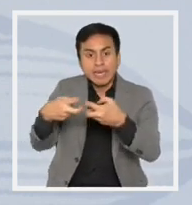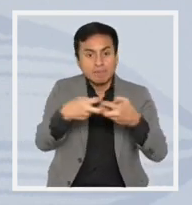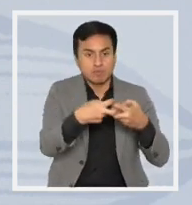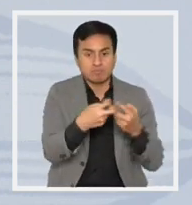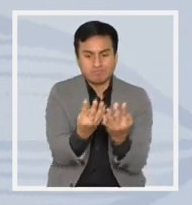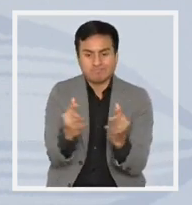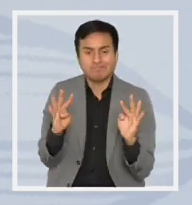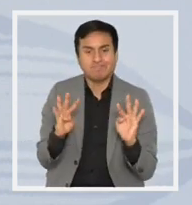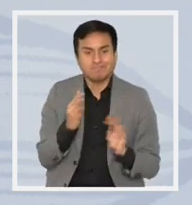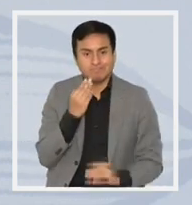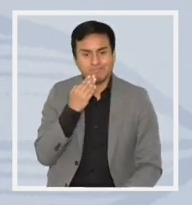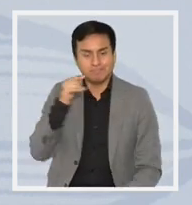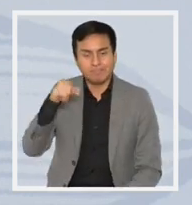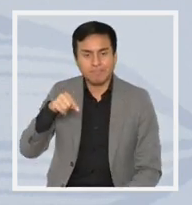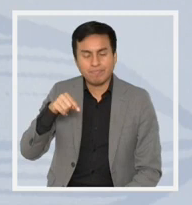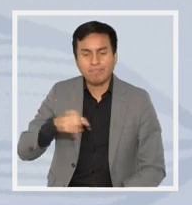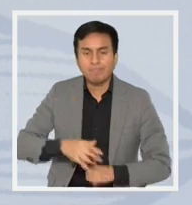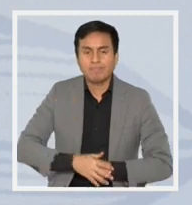aquí presentes.